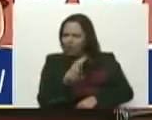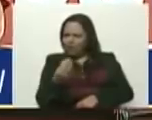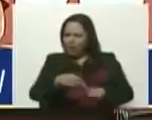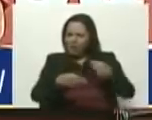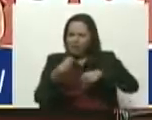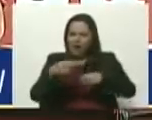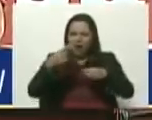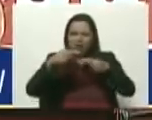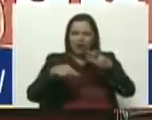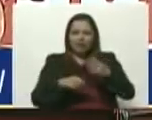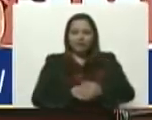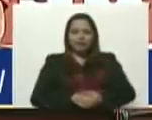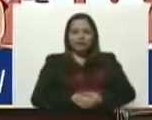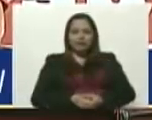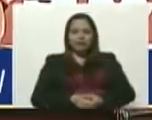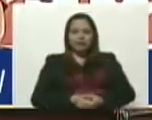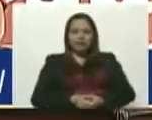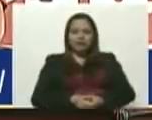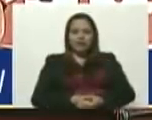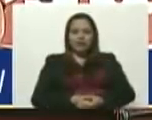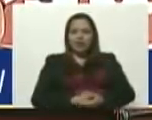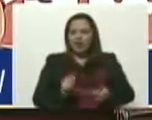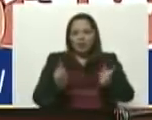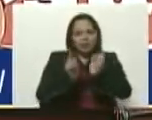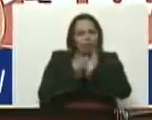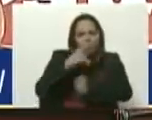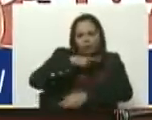lo que extraña es la poca vergüenza